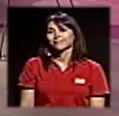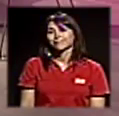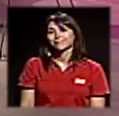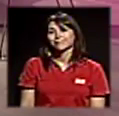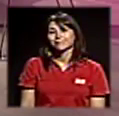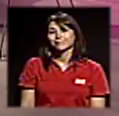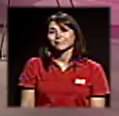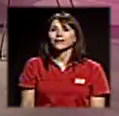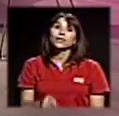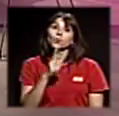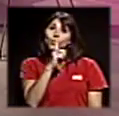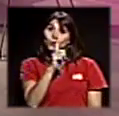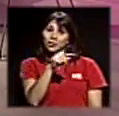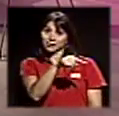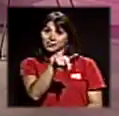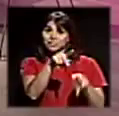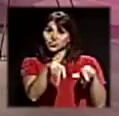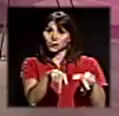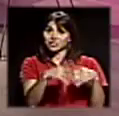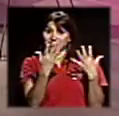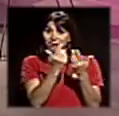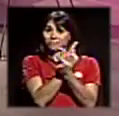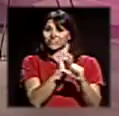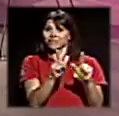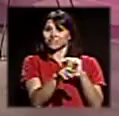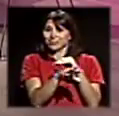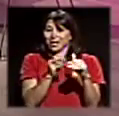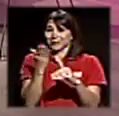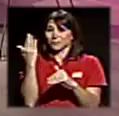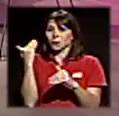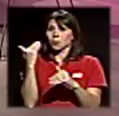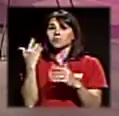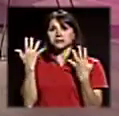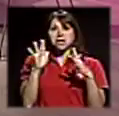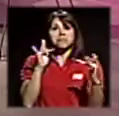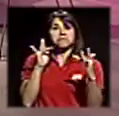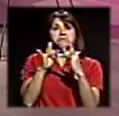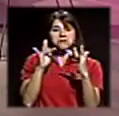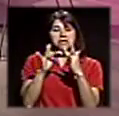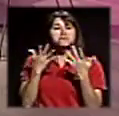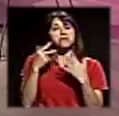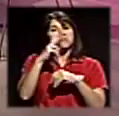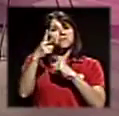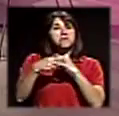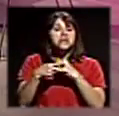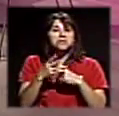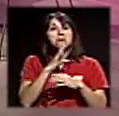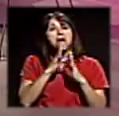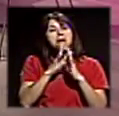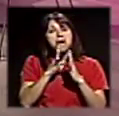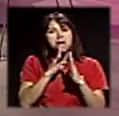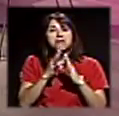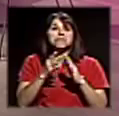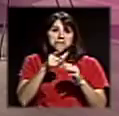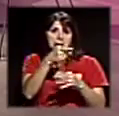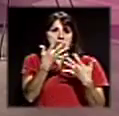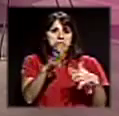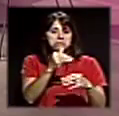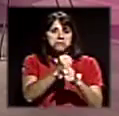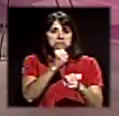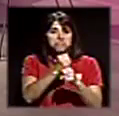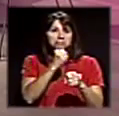Y uno de ellos salió hace poco, me contactó, por ahí nos hemos encontrado un par de veces, él está trabajando, ahí de vez en cuando